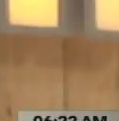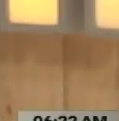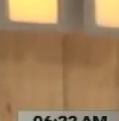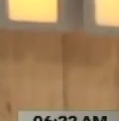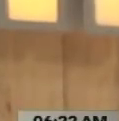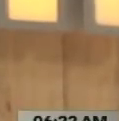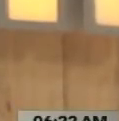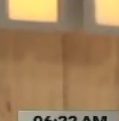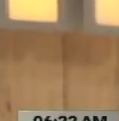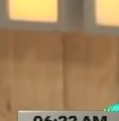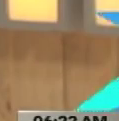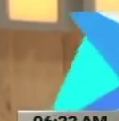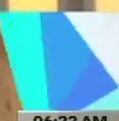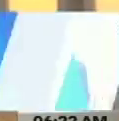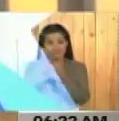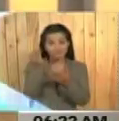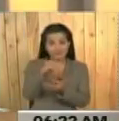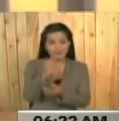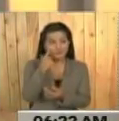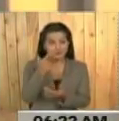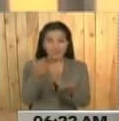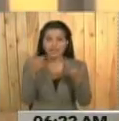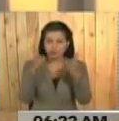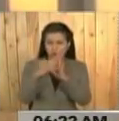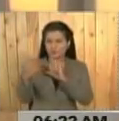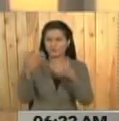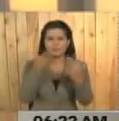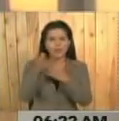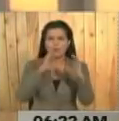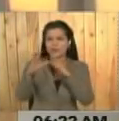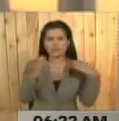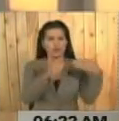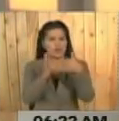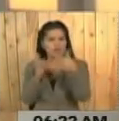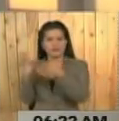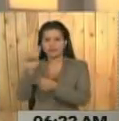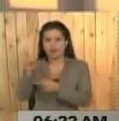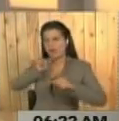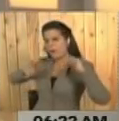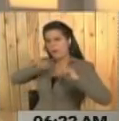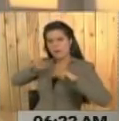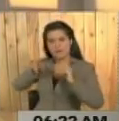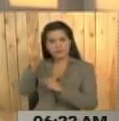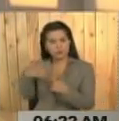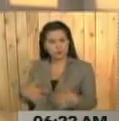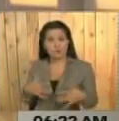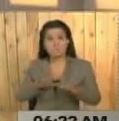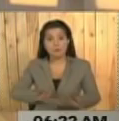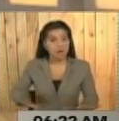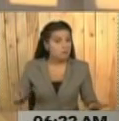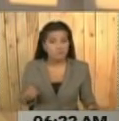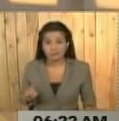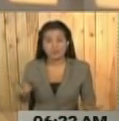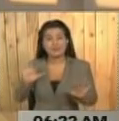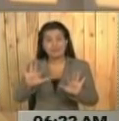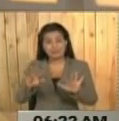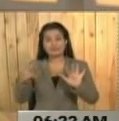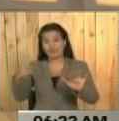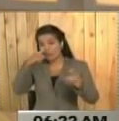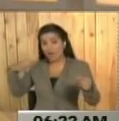hoy continuamos Y es que los ataques de los medios de comunicación hacia Venezuela aú no cesan en 17 años de revolución los medios han